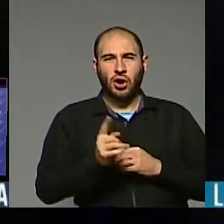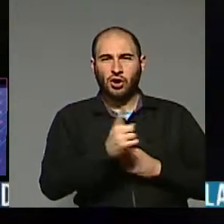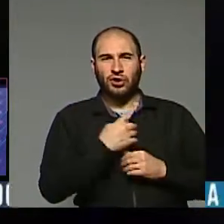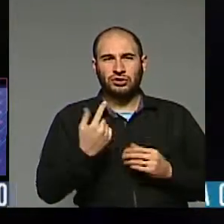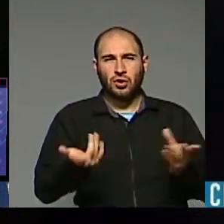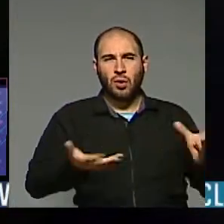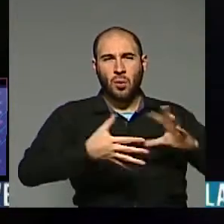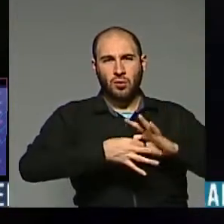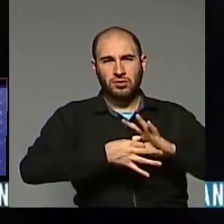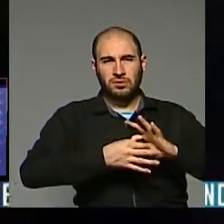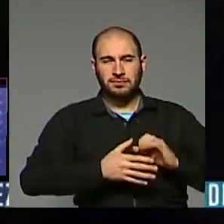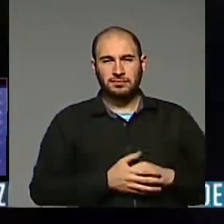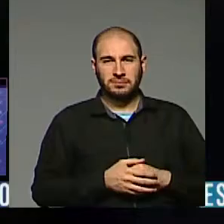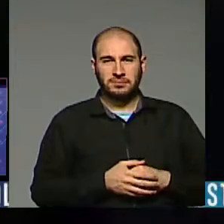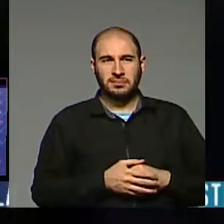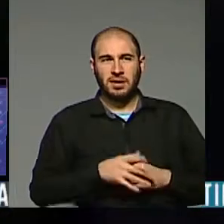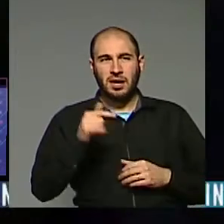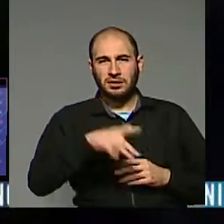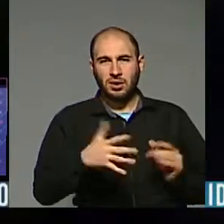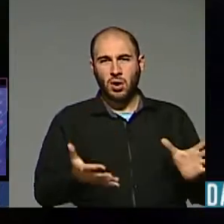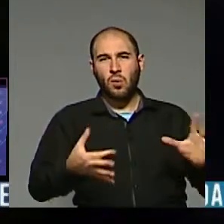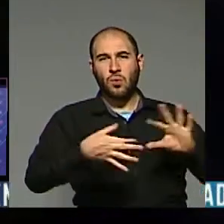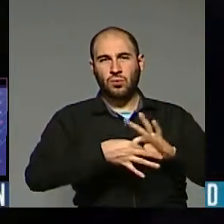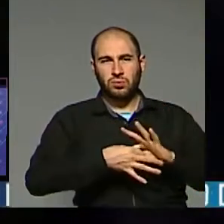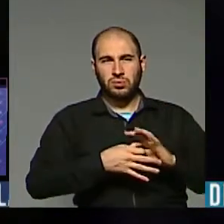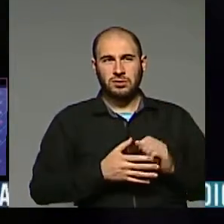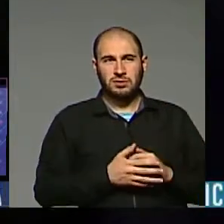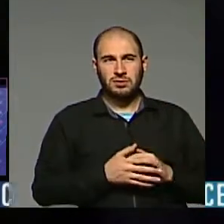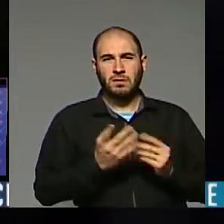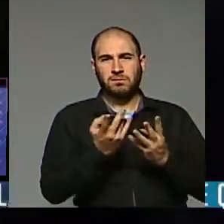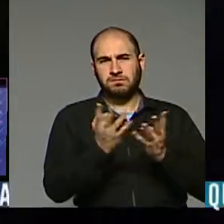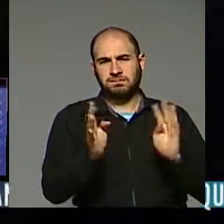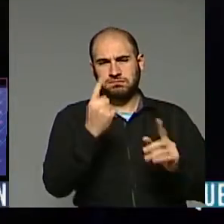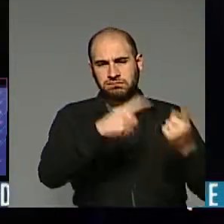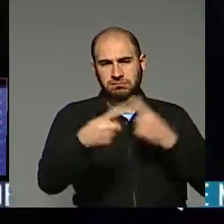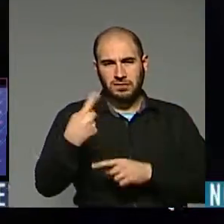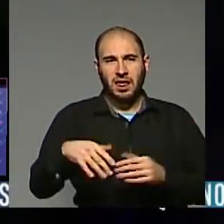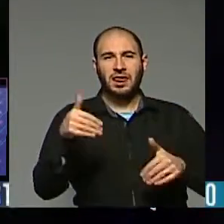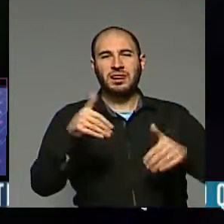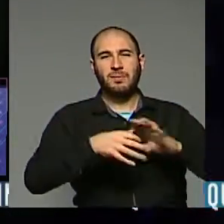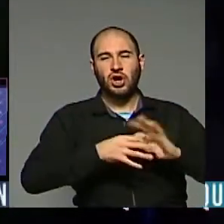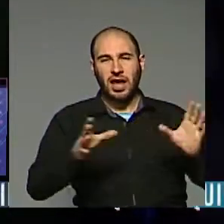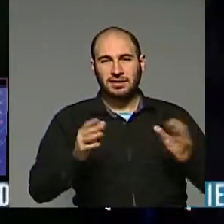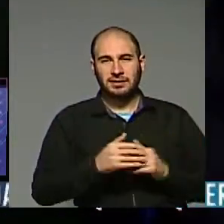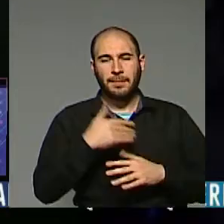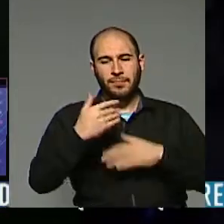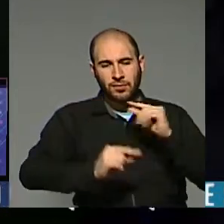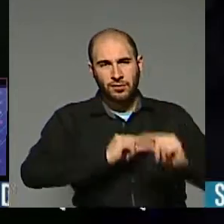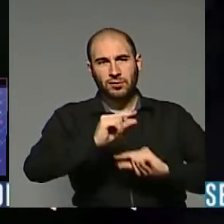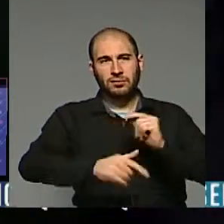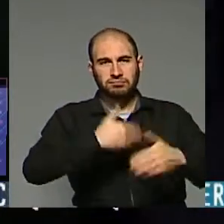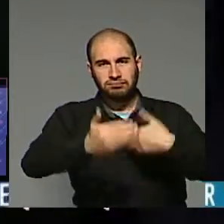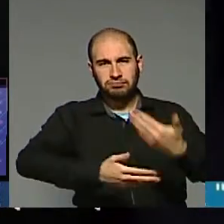nuestra coalición, que es una coalición plural, democrática,